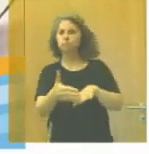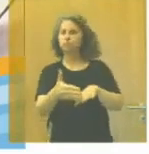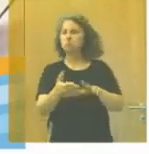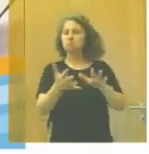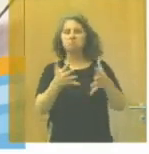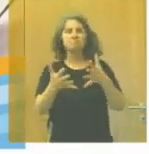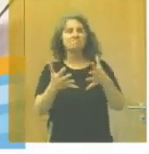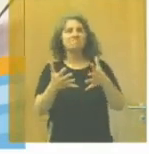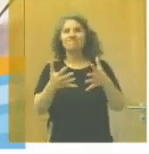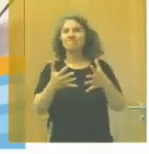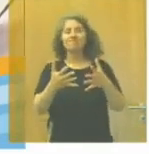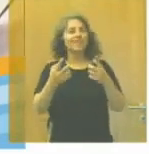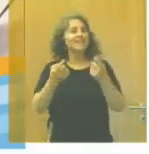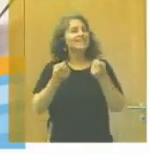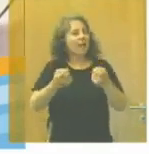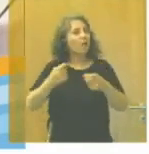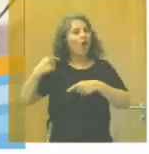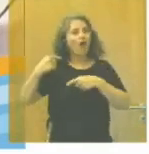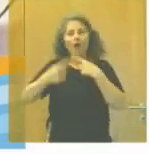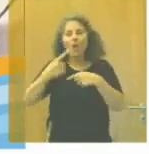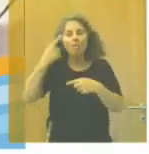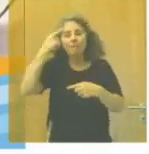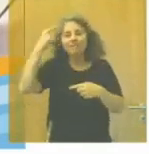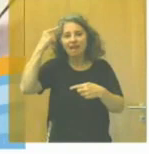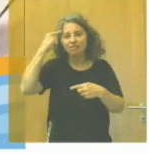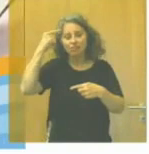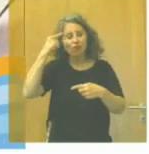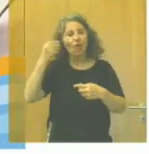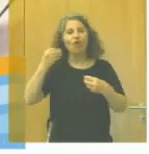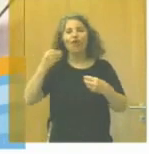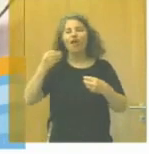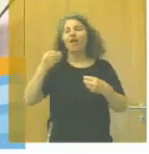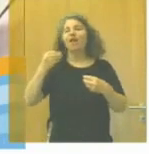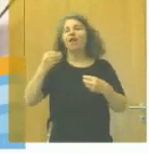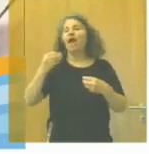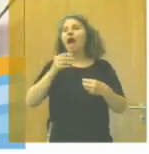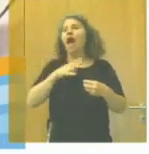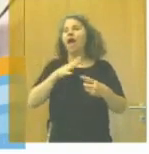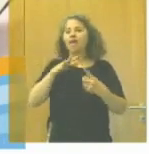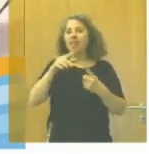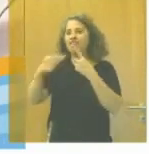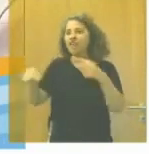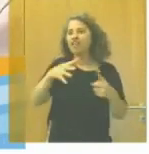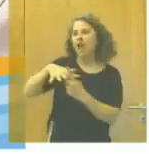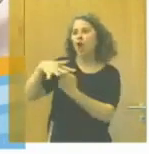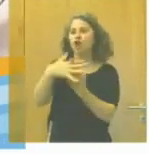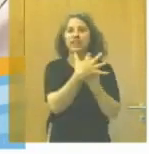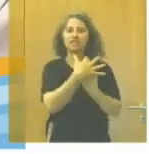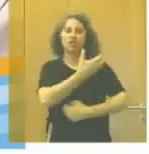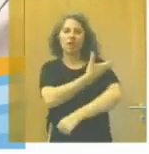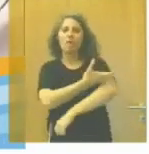no podemos dejar de pensar de que hay contextos de